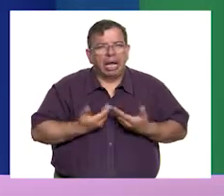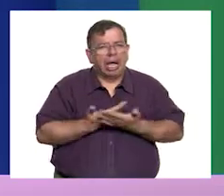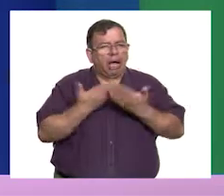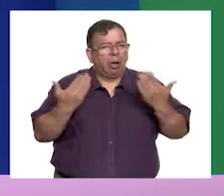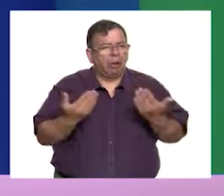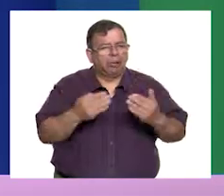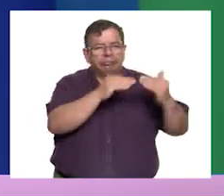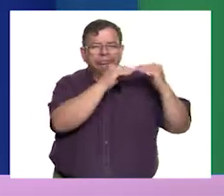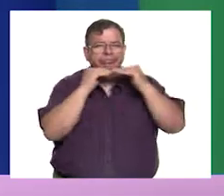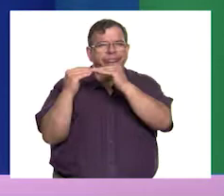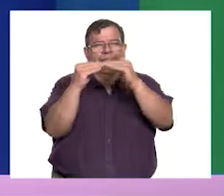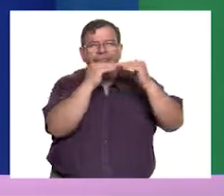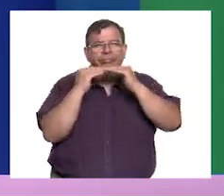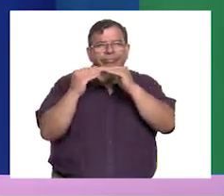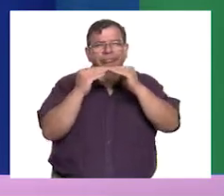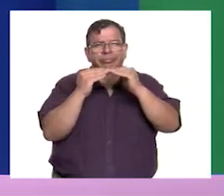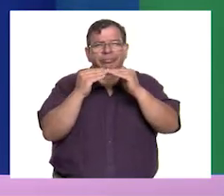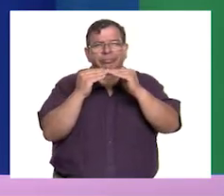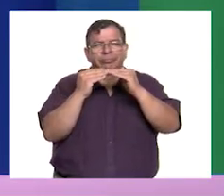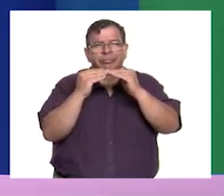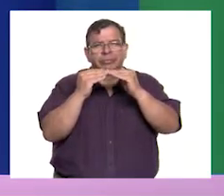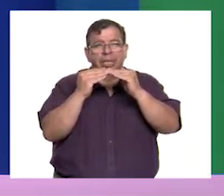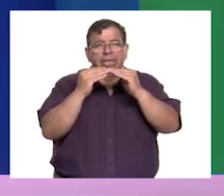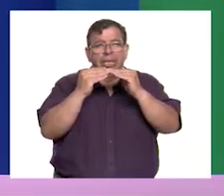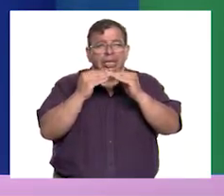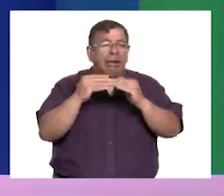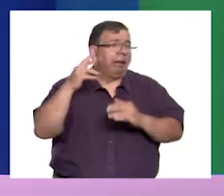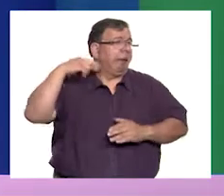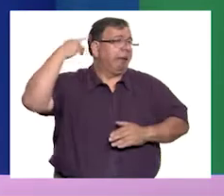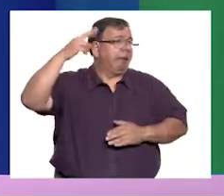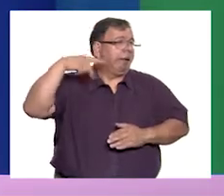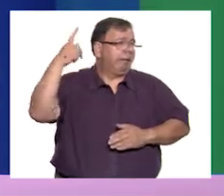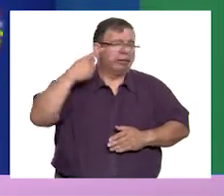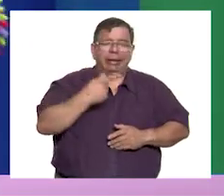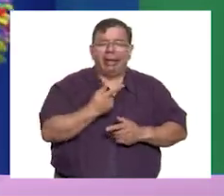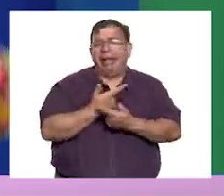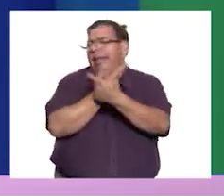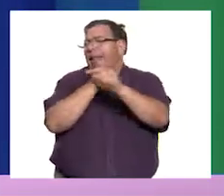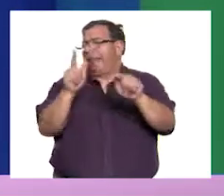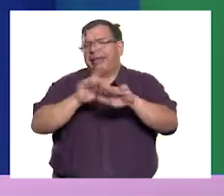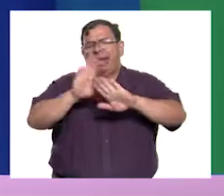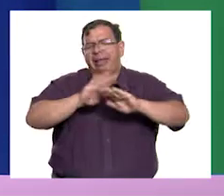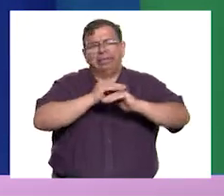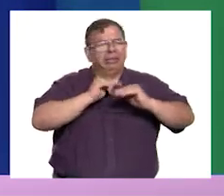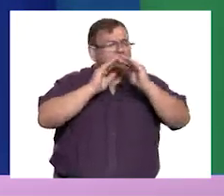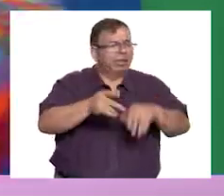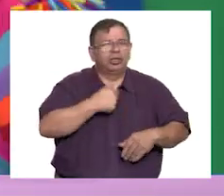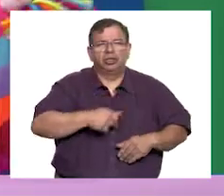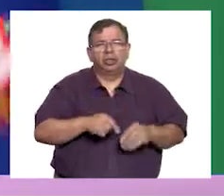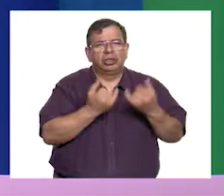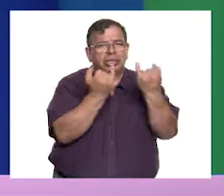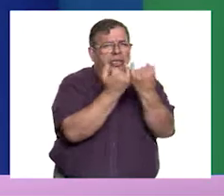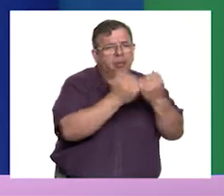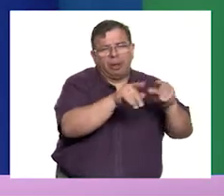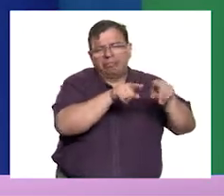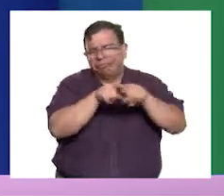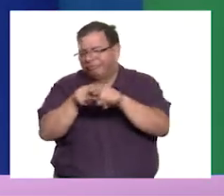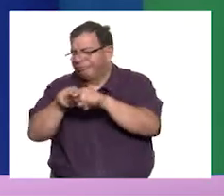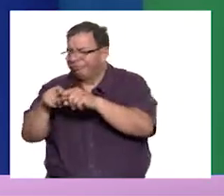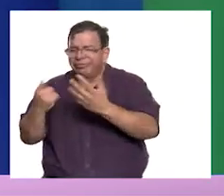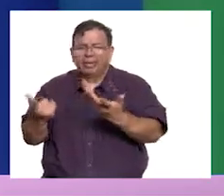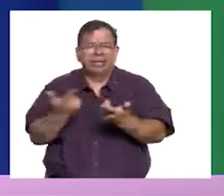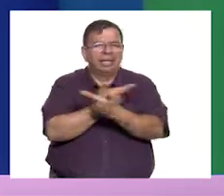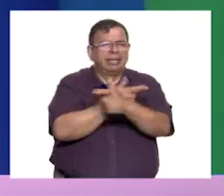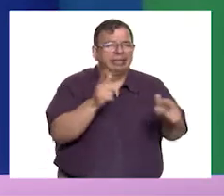democracia. ¡Abajo los títulos nobiliarios! ¡Libertad! ¡Igualdad! ¡Fraternidad! ¡Sí! ¡Libertad!